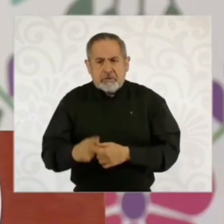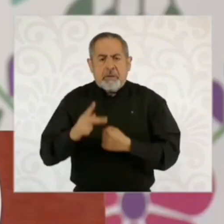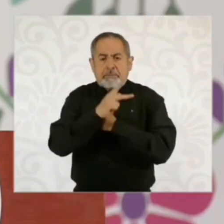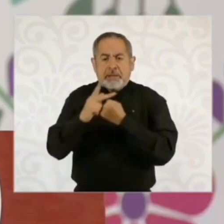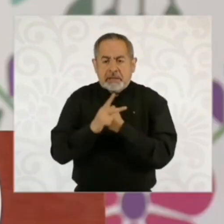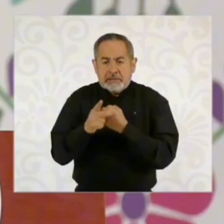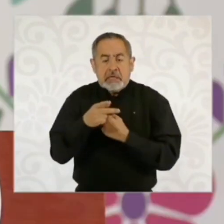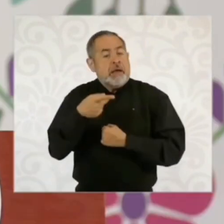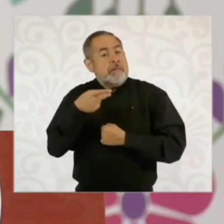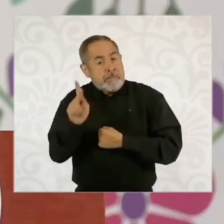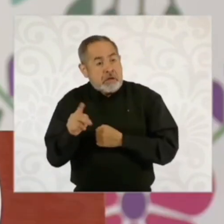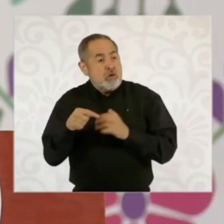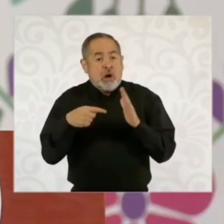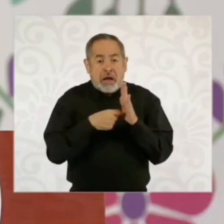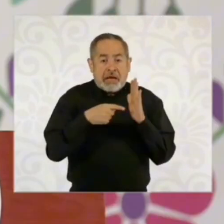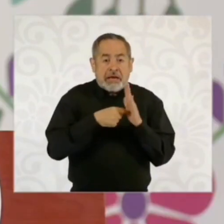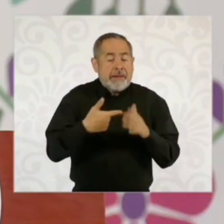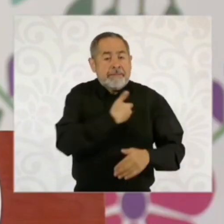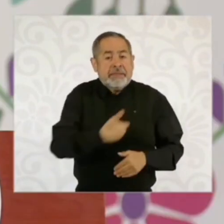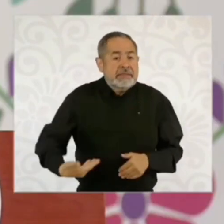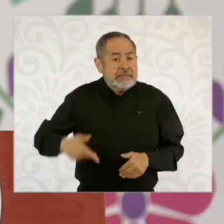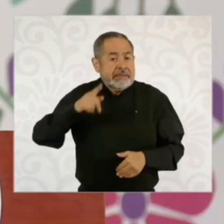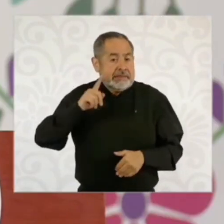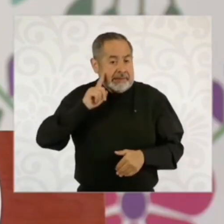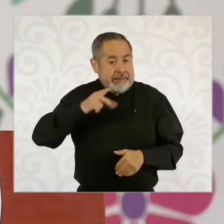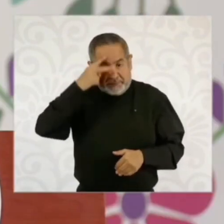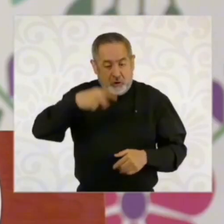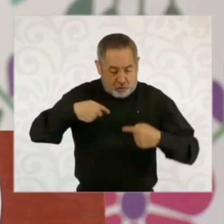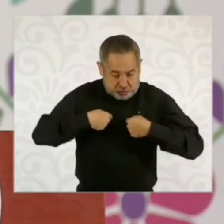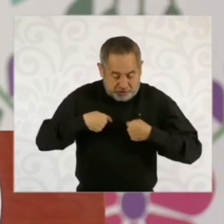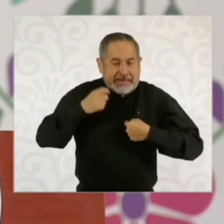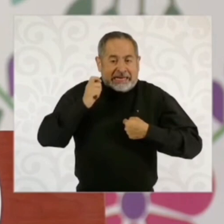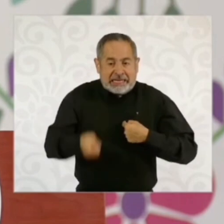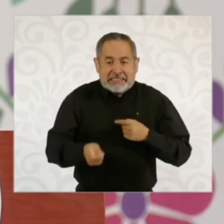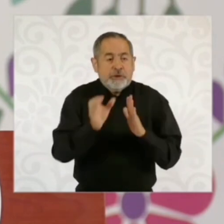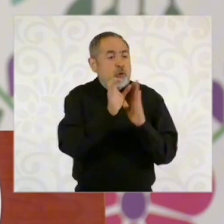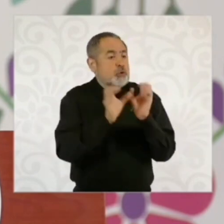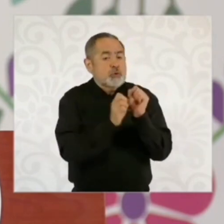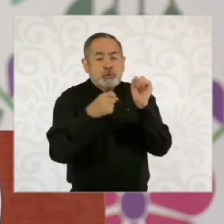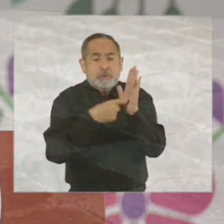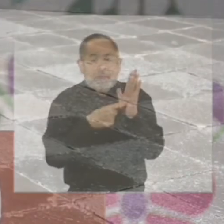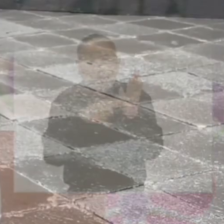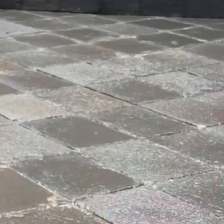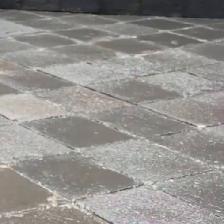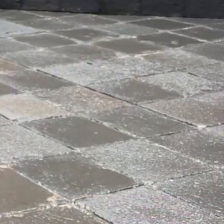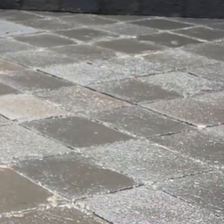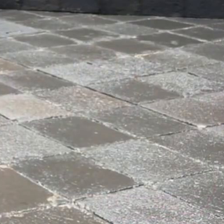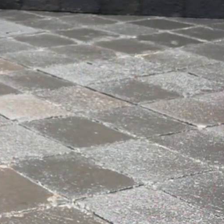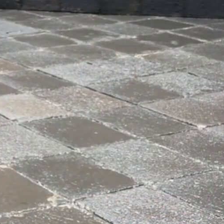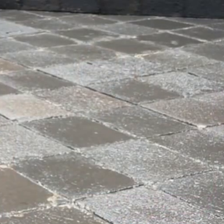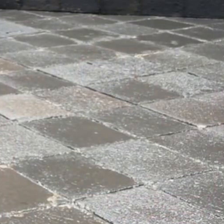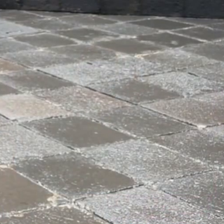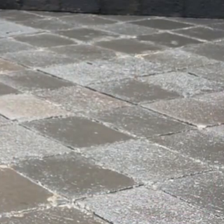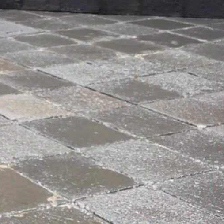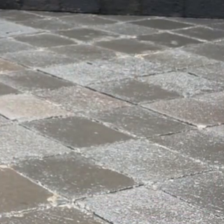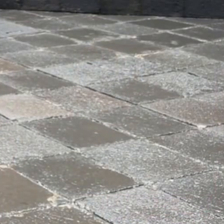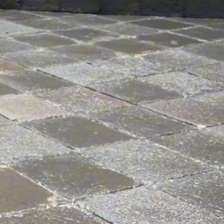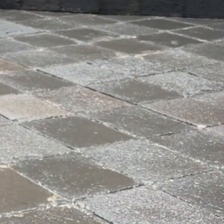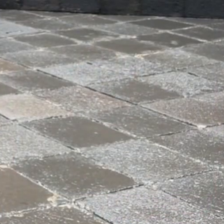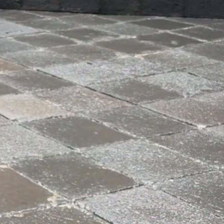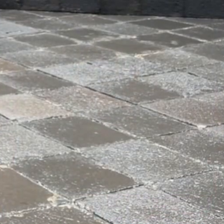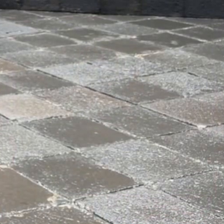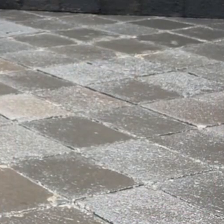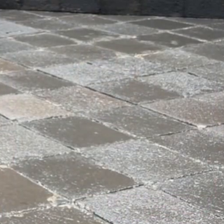sino desde que se han dado estos gobiernos encabezados por la Cuarta Transformación. La presidenta Sheinbaum